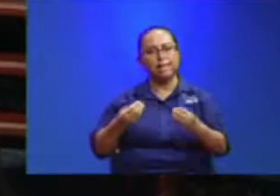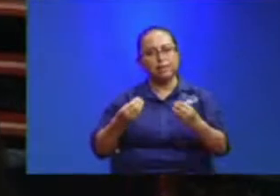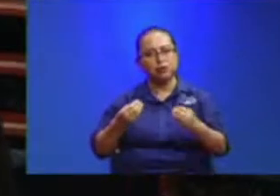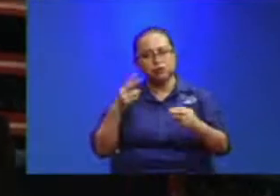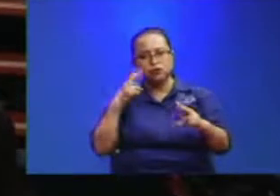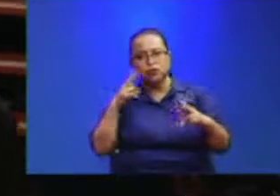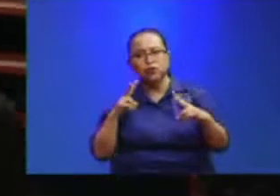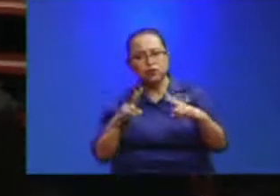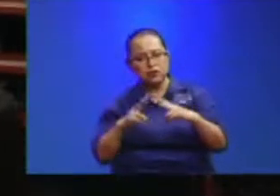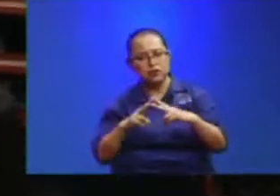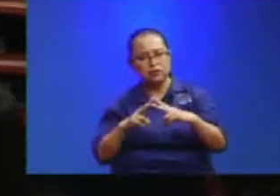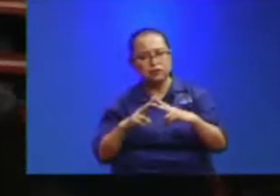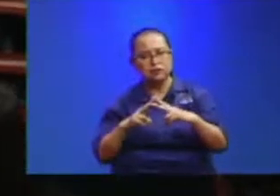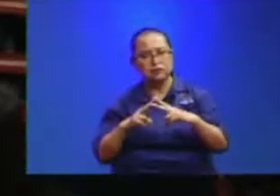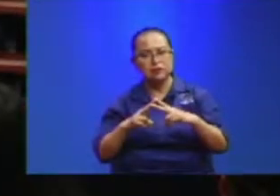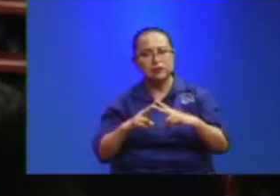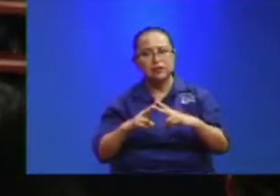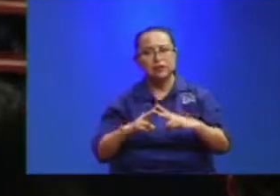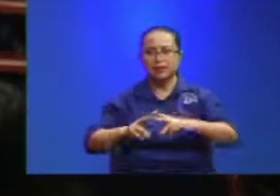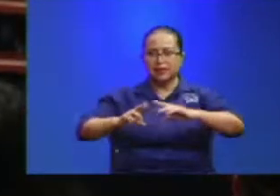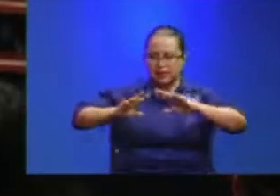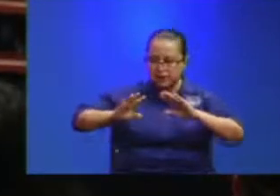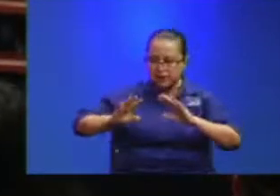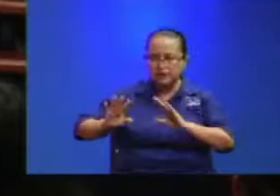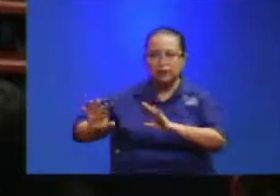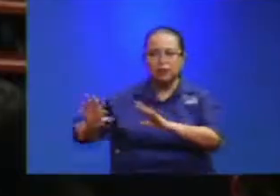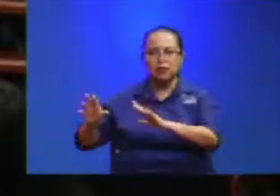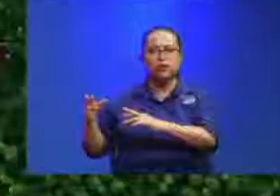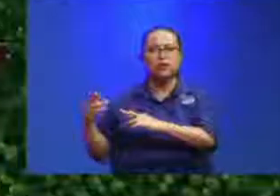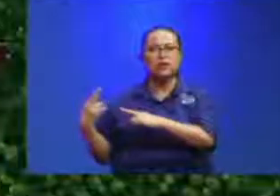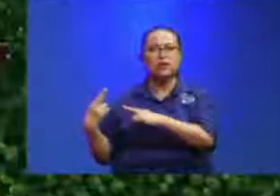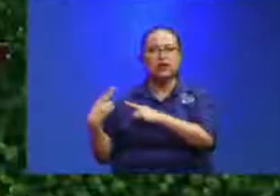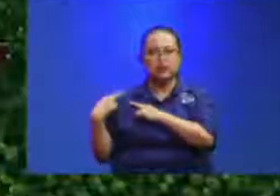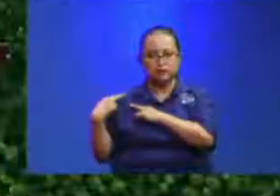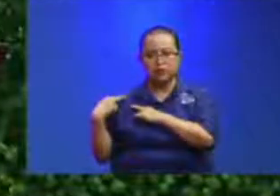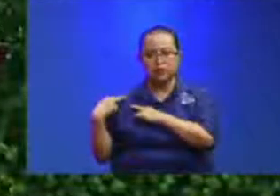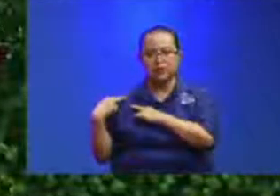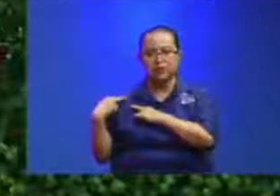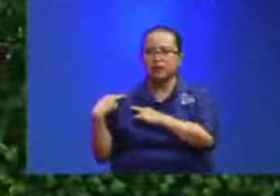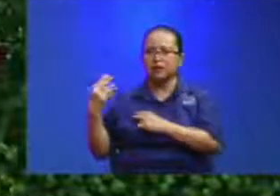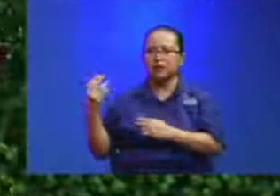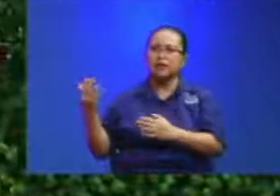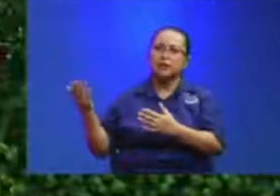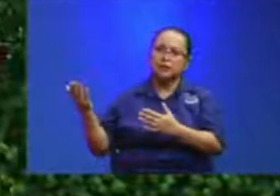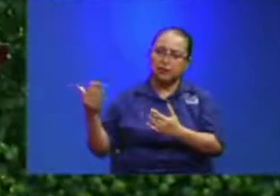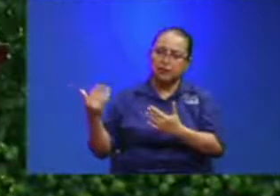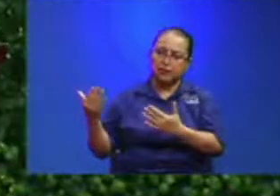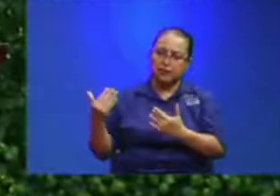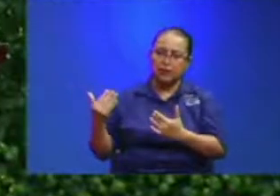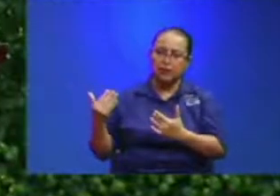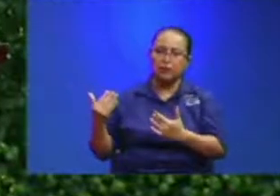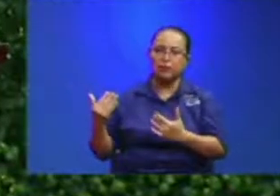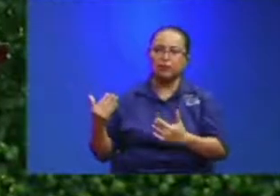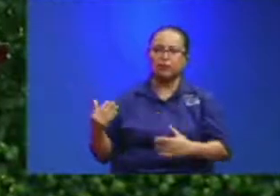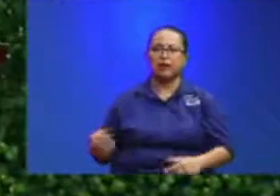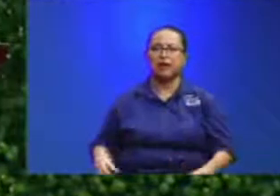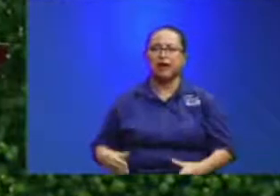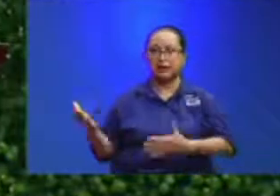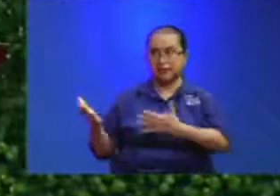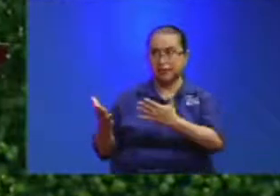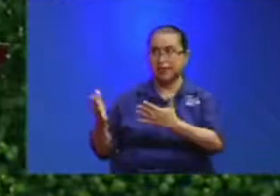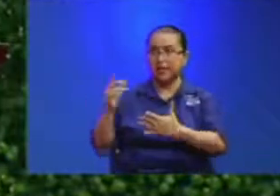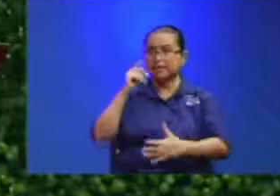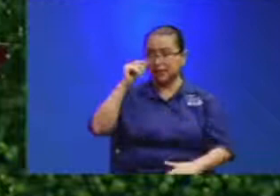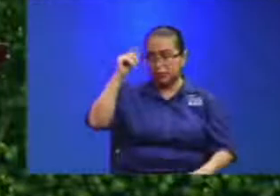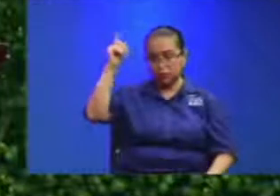hermanos así como el que está diciendo que los llamaron les les pusieron todo en bandeja de plata para ser